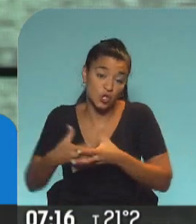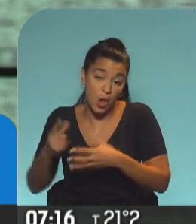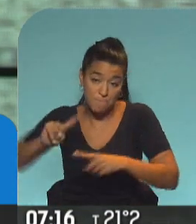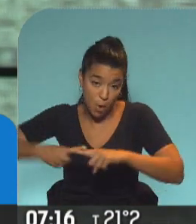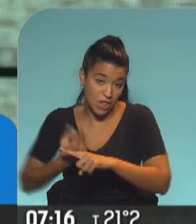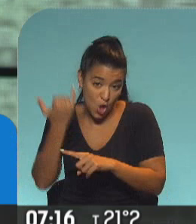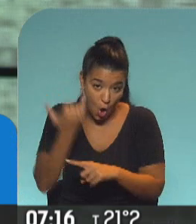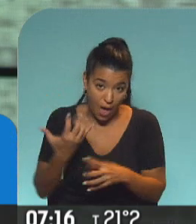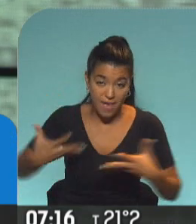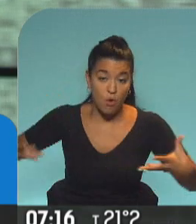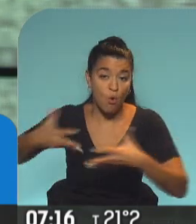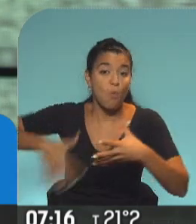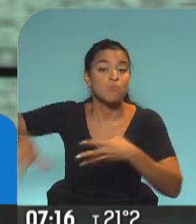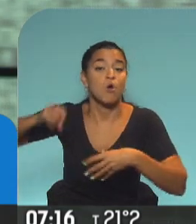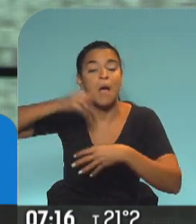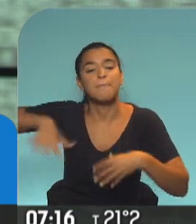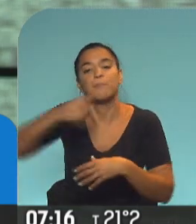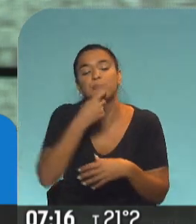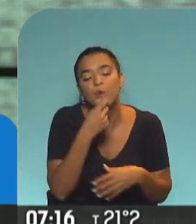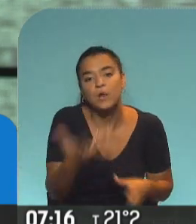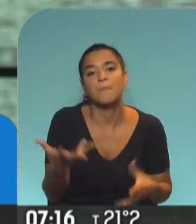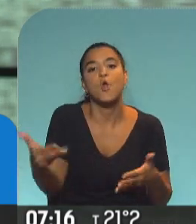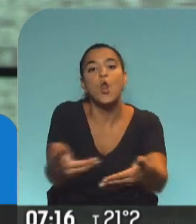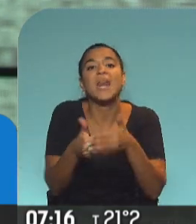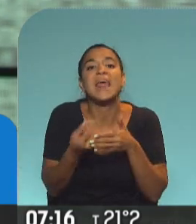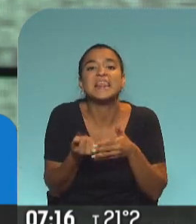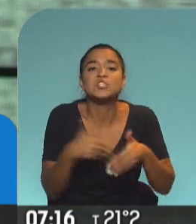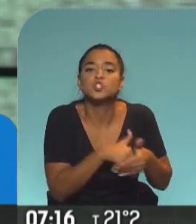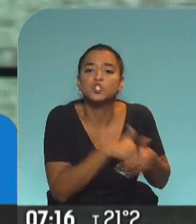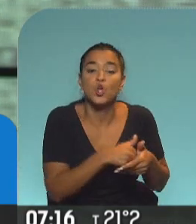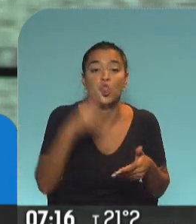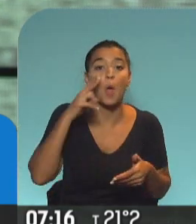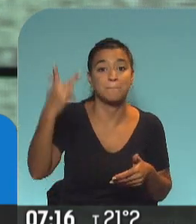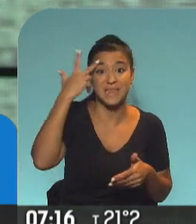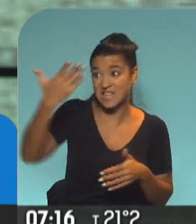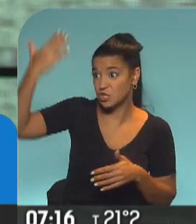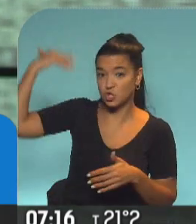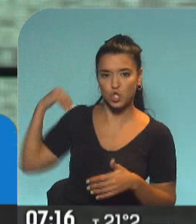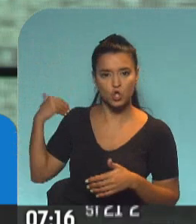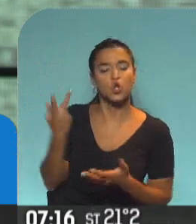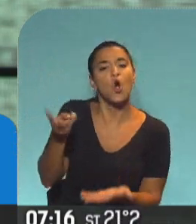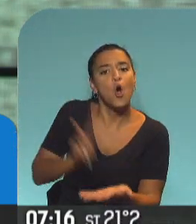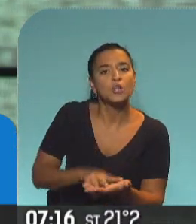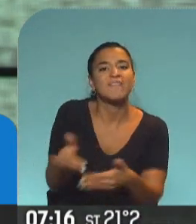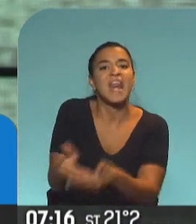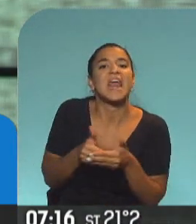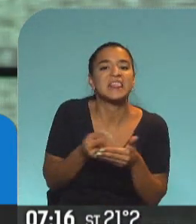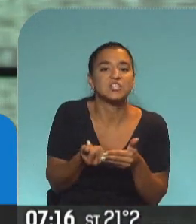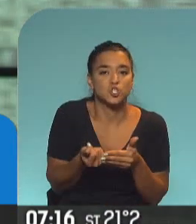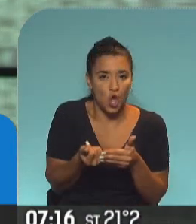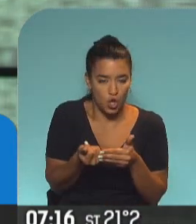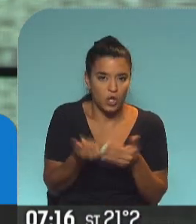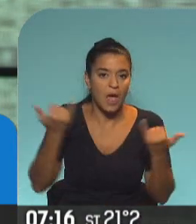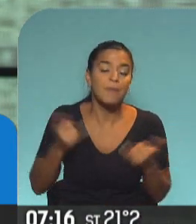Sí. Y porque, por ejemplo, si hablamos de retenciones, en el 2018 se reinstalaron las retenciones con